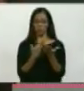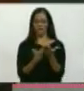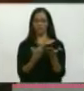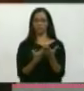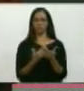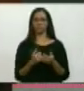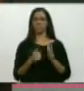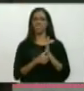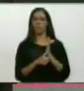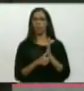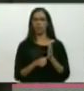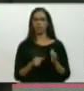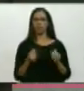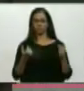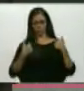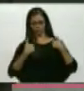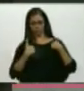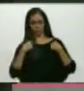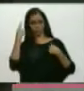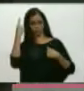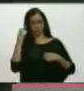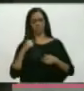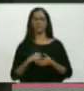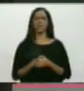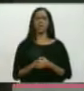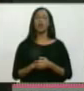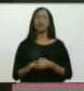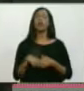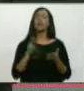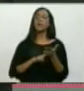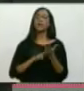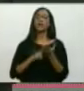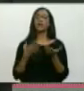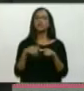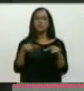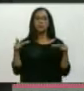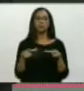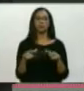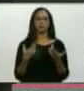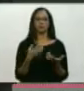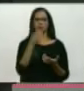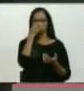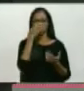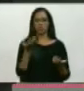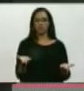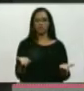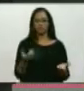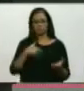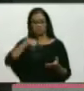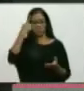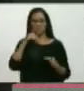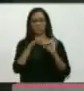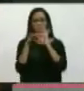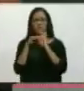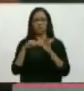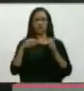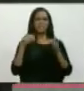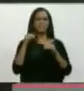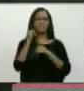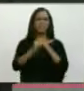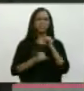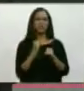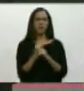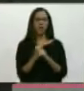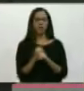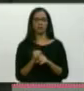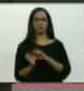Entre eso, yo. Lo cierto del caso es que pone en ridículo las relaciones internacionales. Lo cierto del caso es que gana